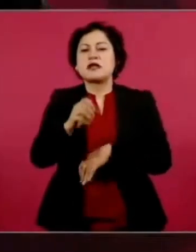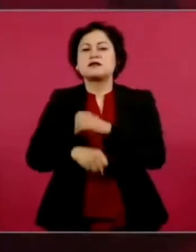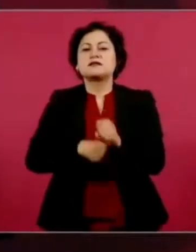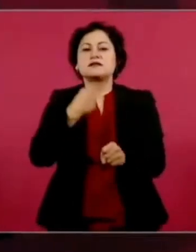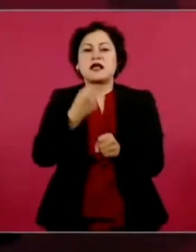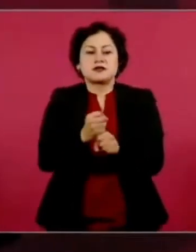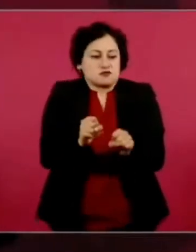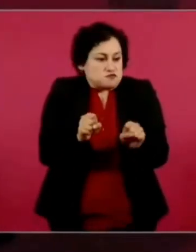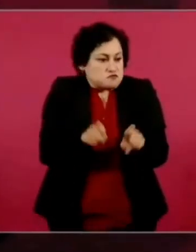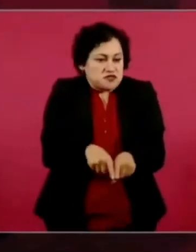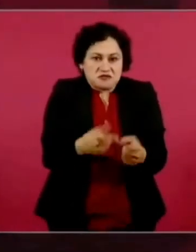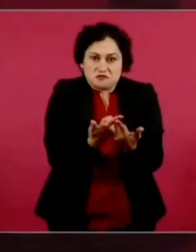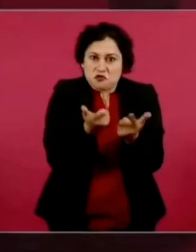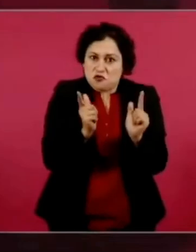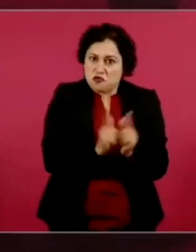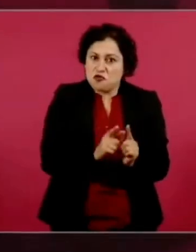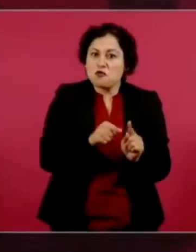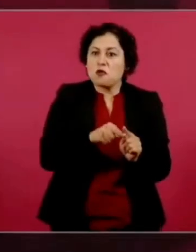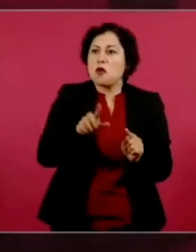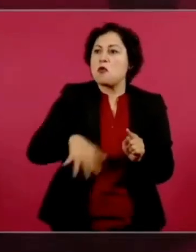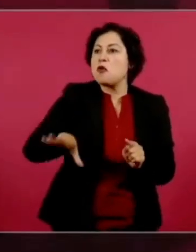los conservadores.